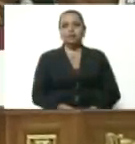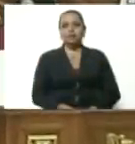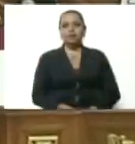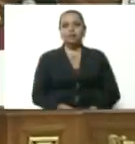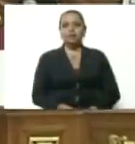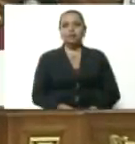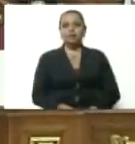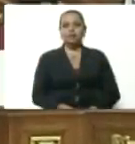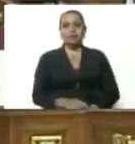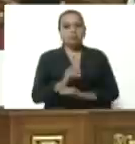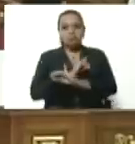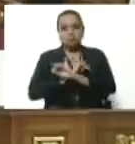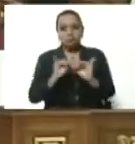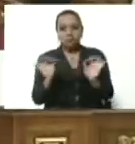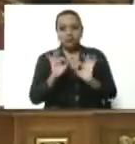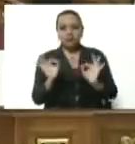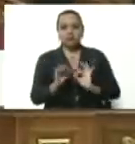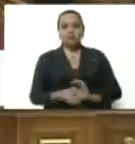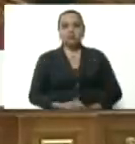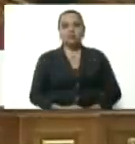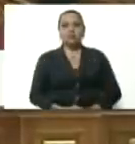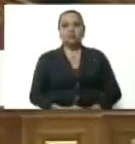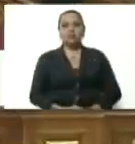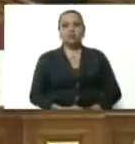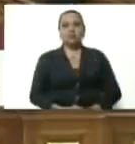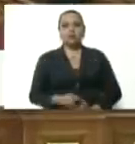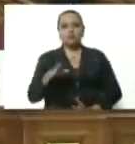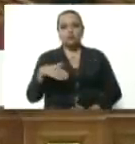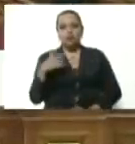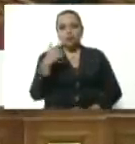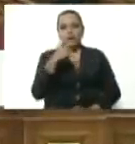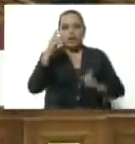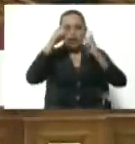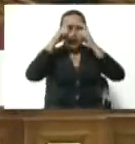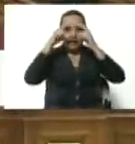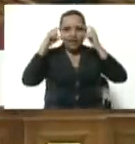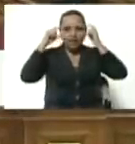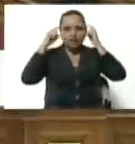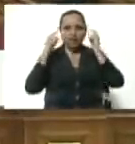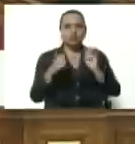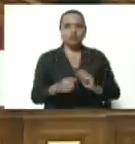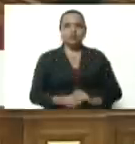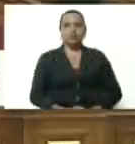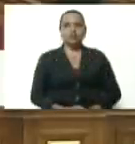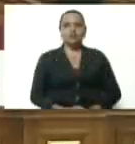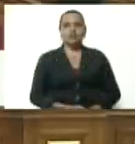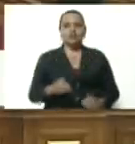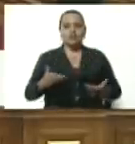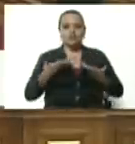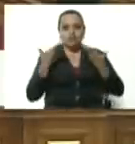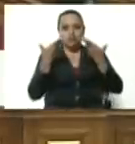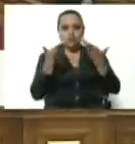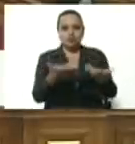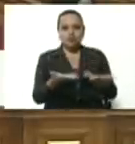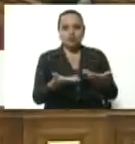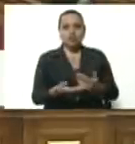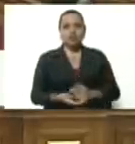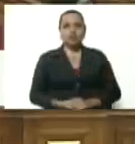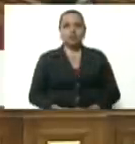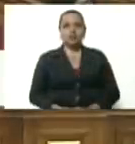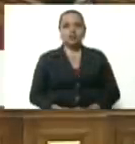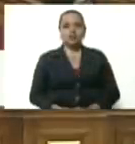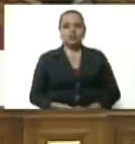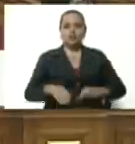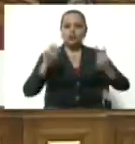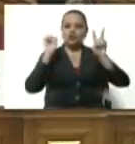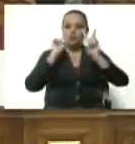No tenemos más nada. Bueno, pasen buscando sus lentes que les obsequia Somos